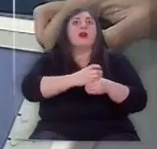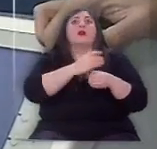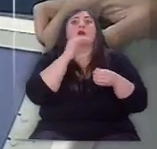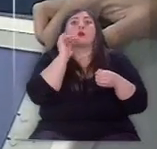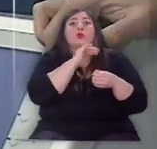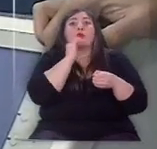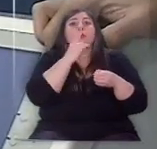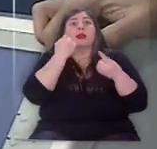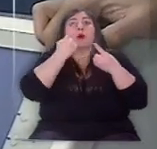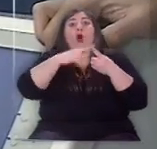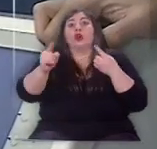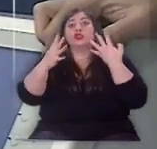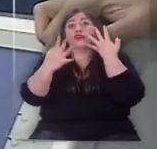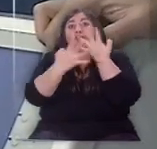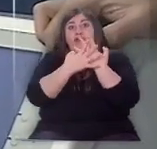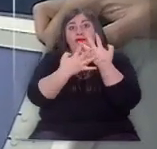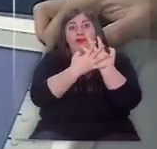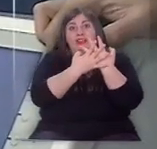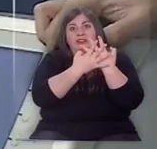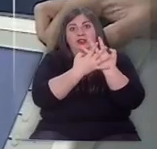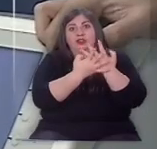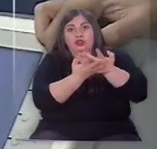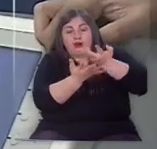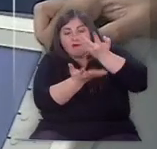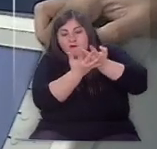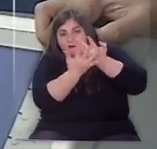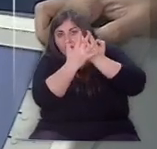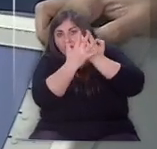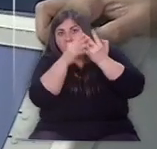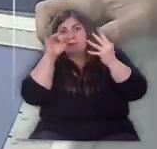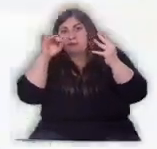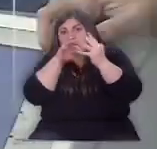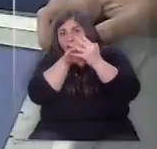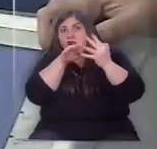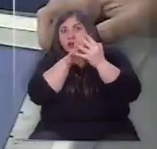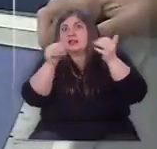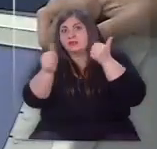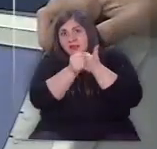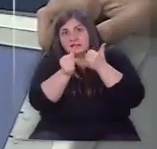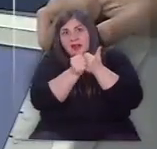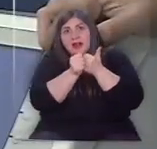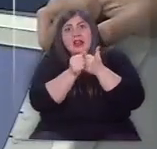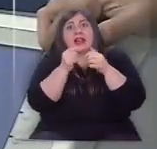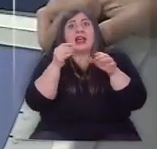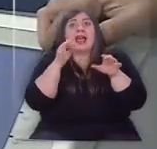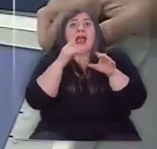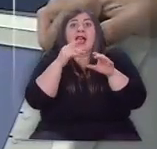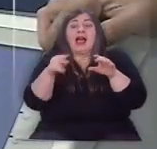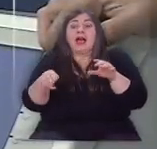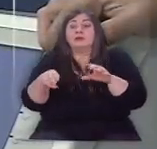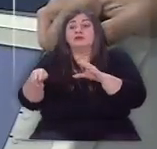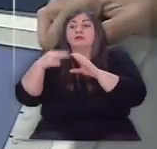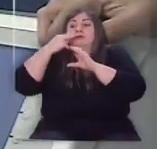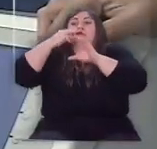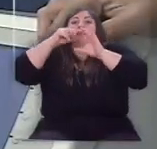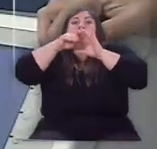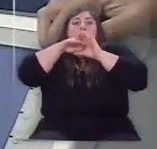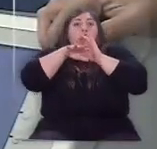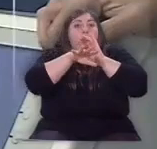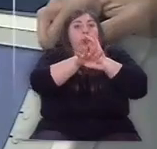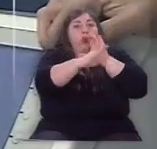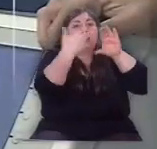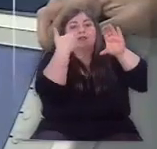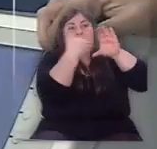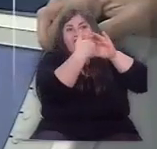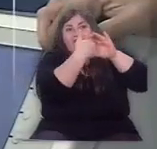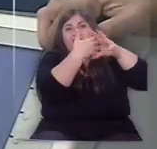utilizamos otro filtro que también es cercano al 100% de eficiencia. el aire exhalado sale filtrado